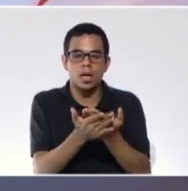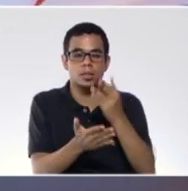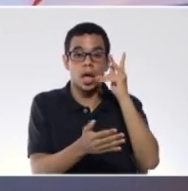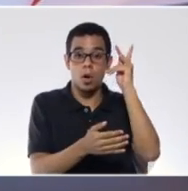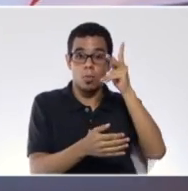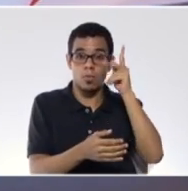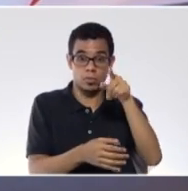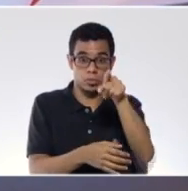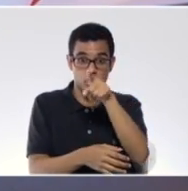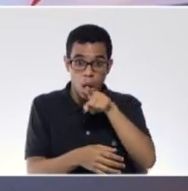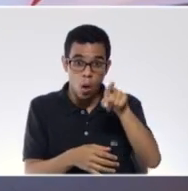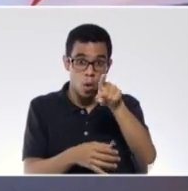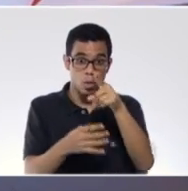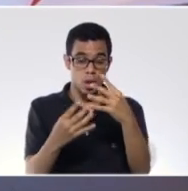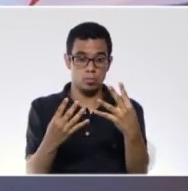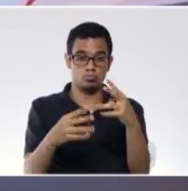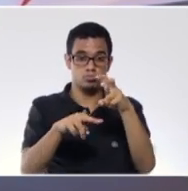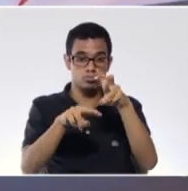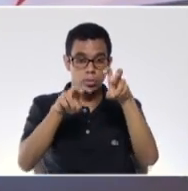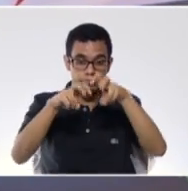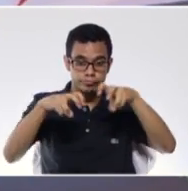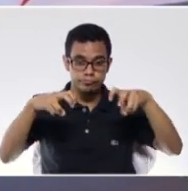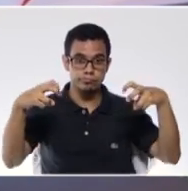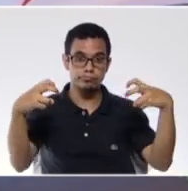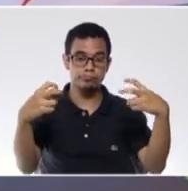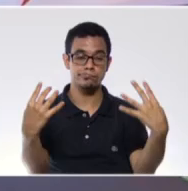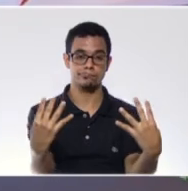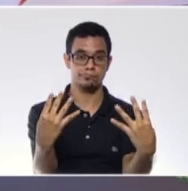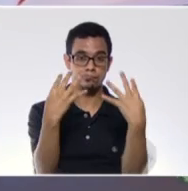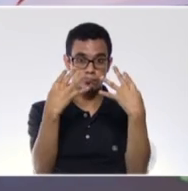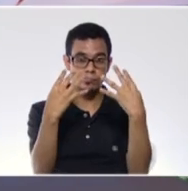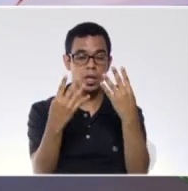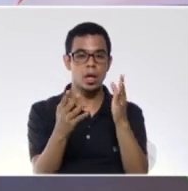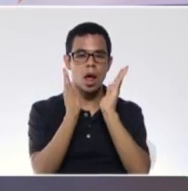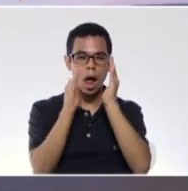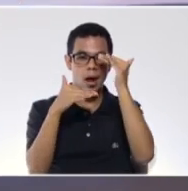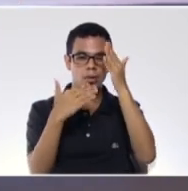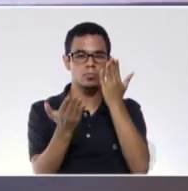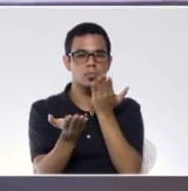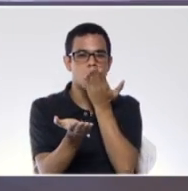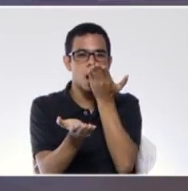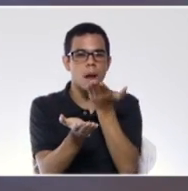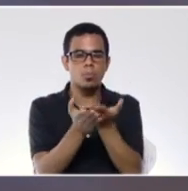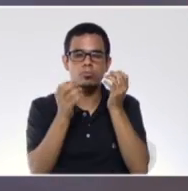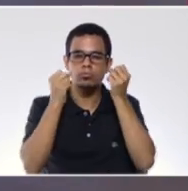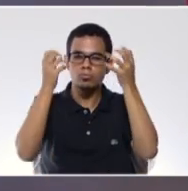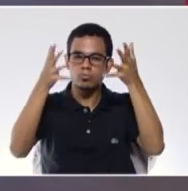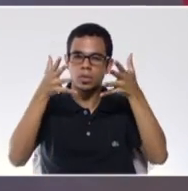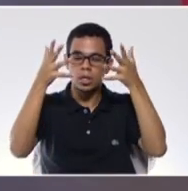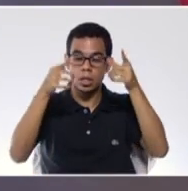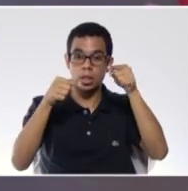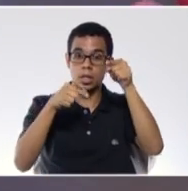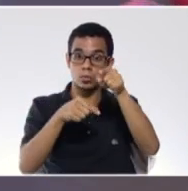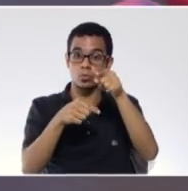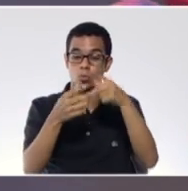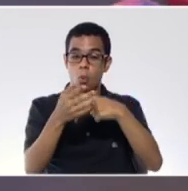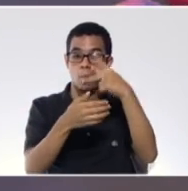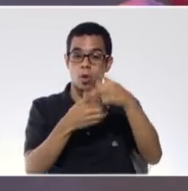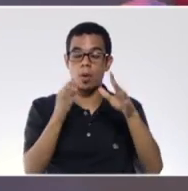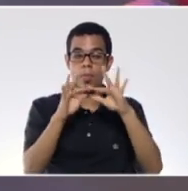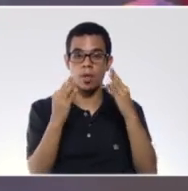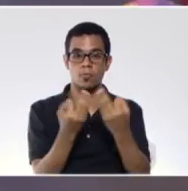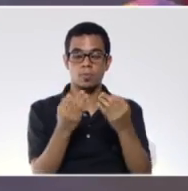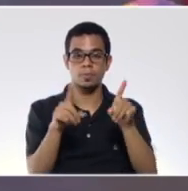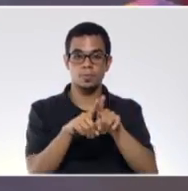docentes y a ustedes estudiantes por estar muy atentos a todas las recomendaciones que le dan desde acá, desde su programa Cada Familia